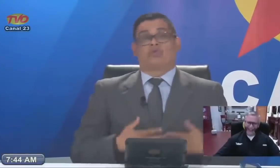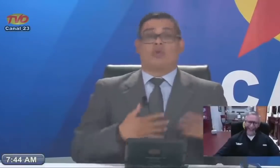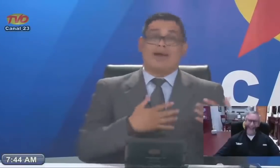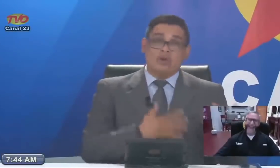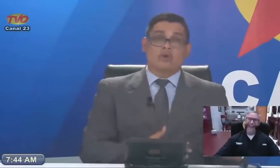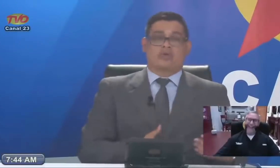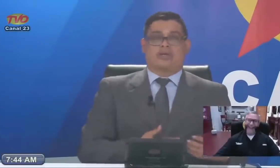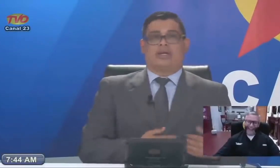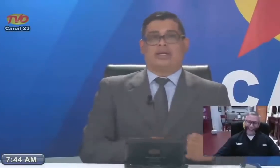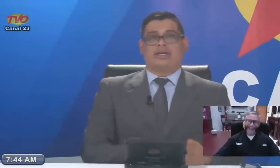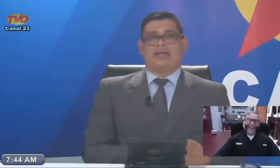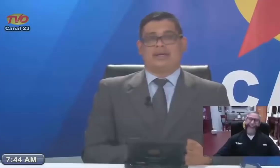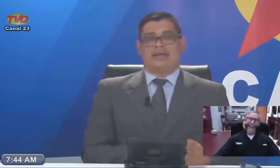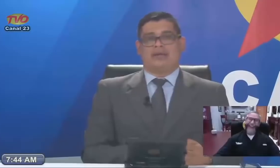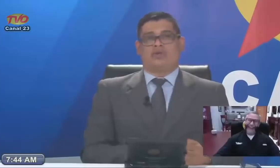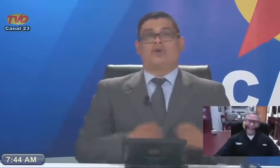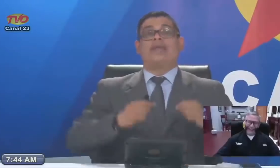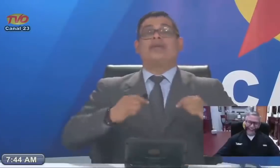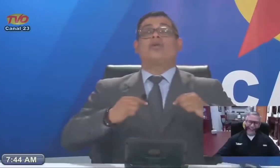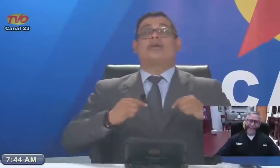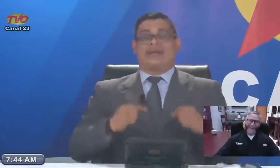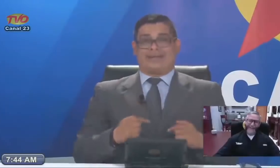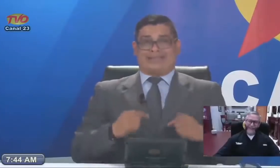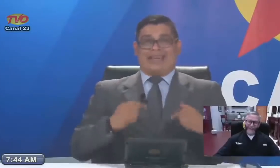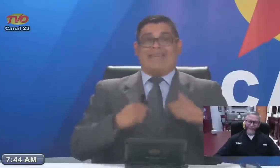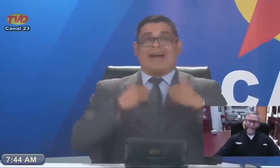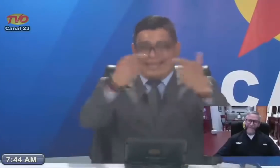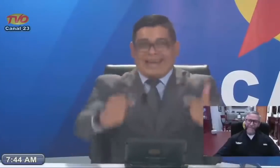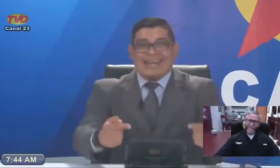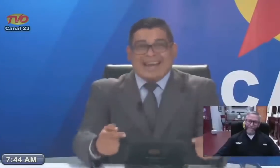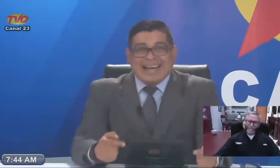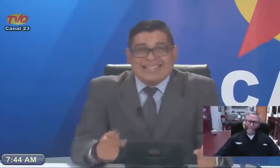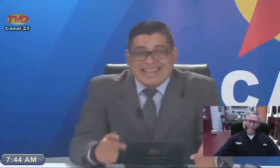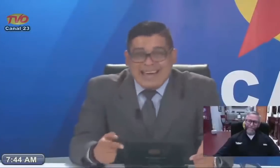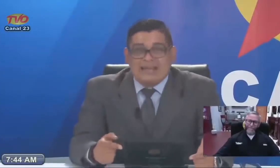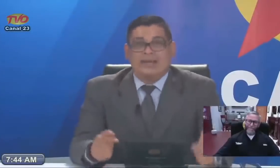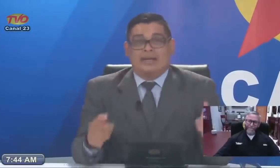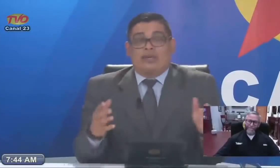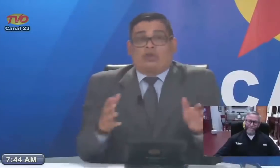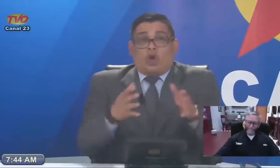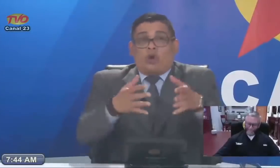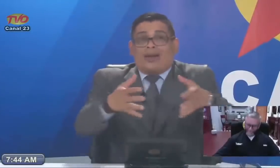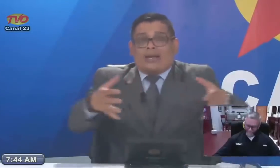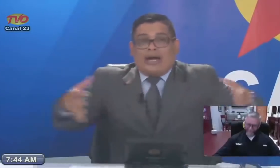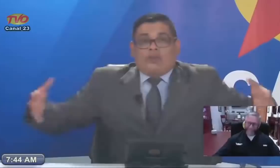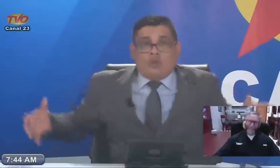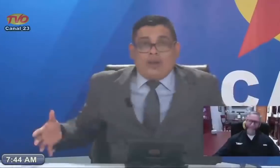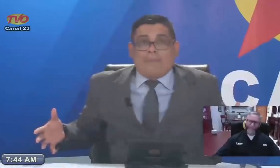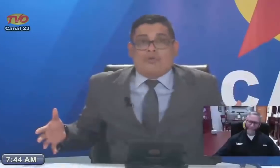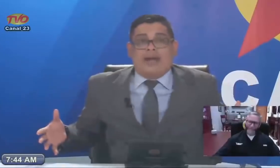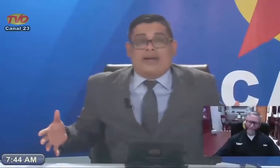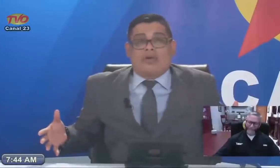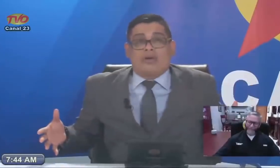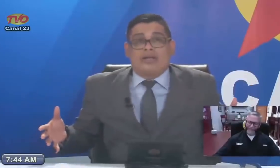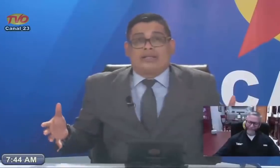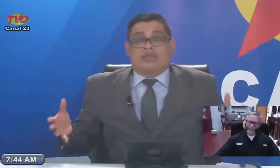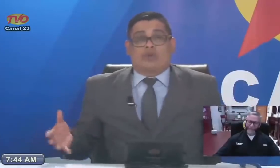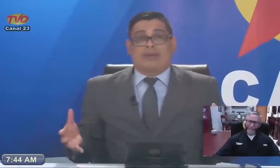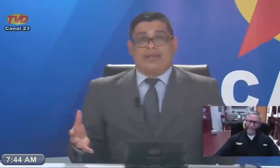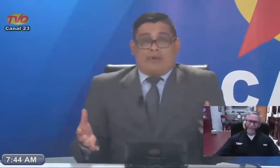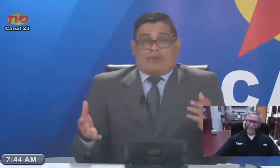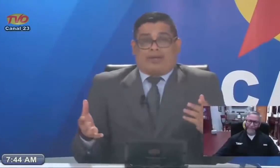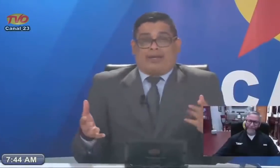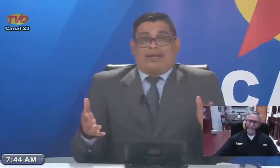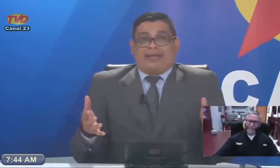busco a dios y dios le dijo que se iba a quedar en la casa de él y todas todas las personas rededor